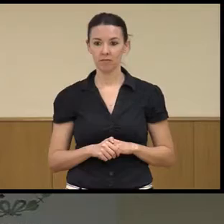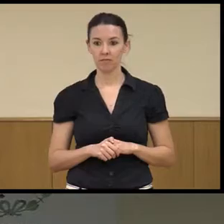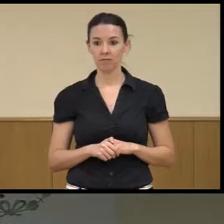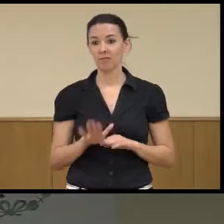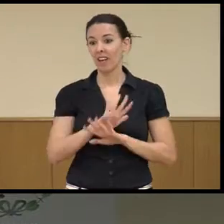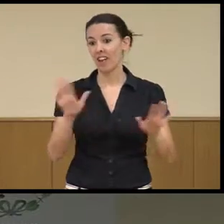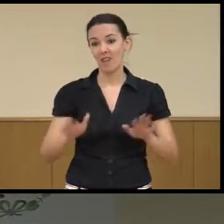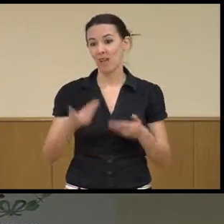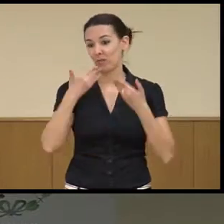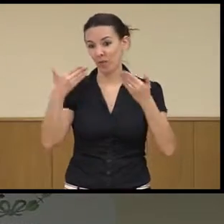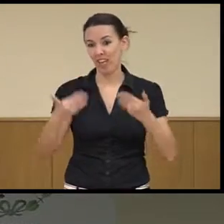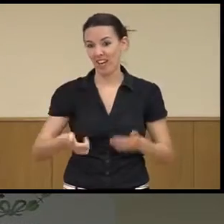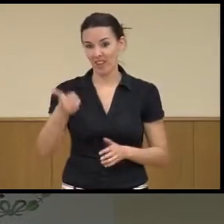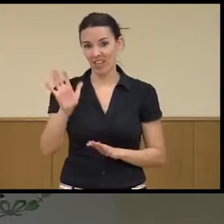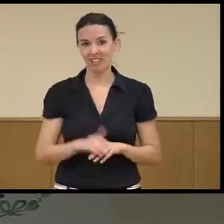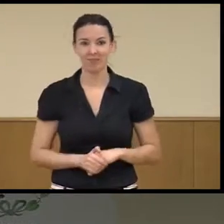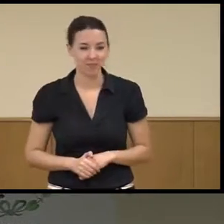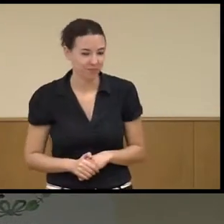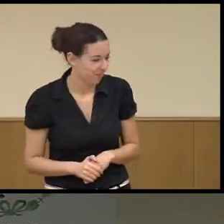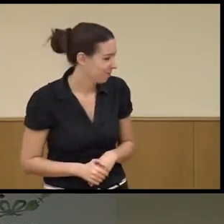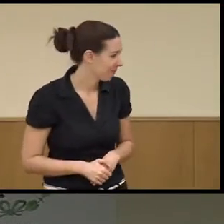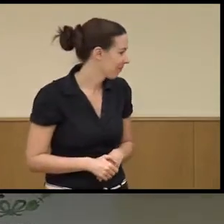Nada más, muchas gracias.